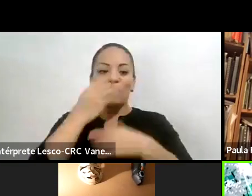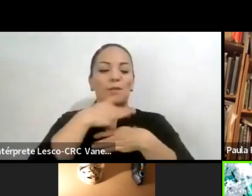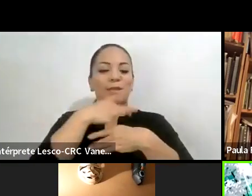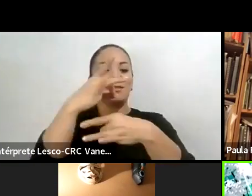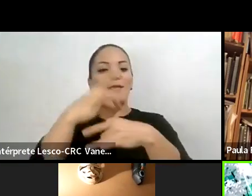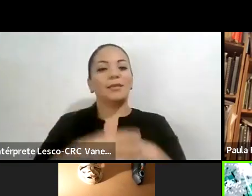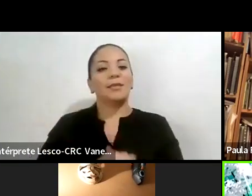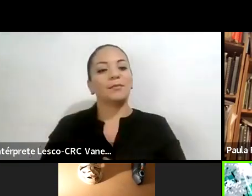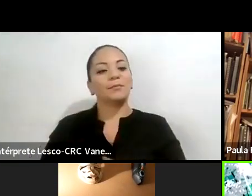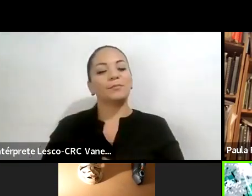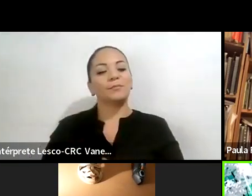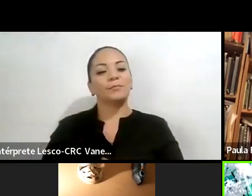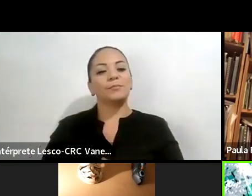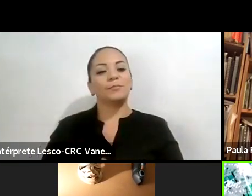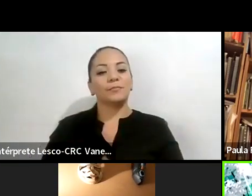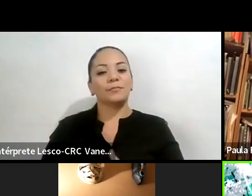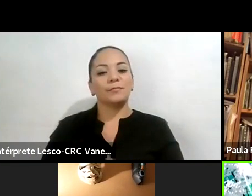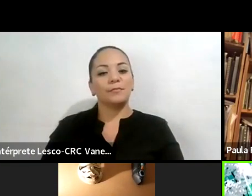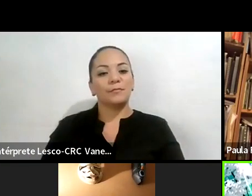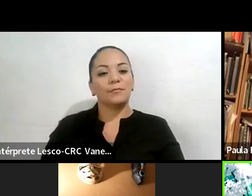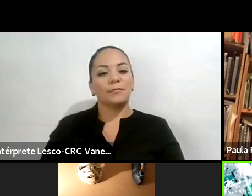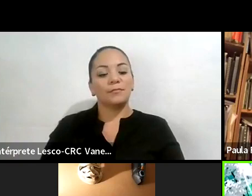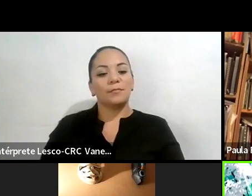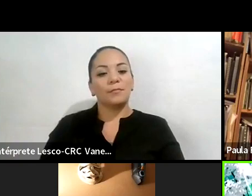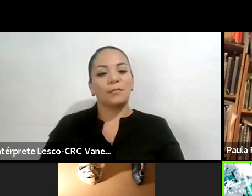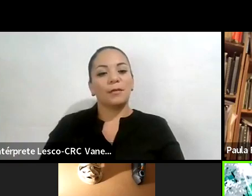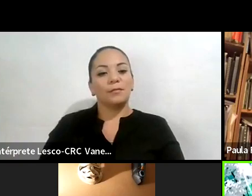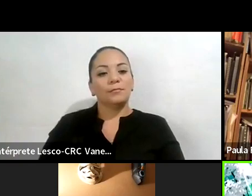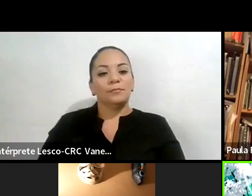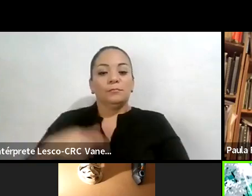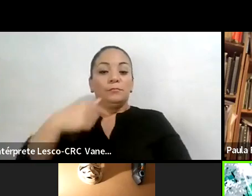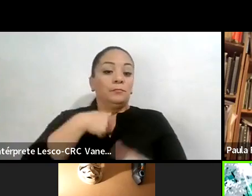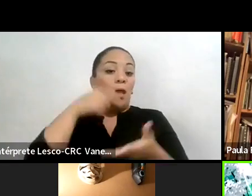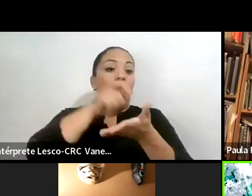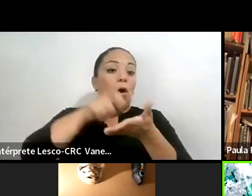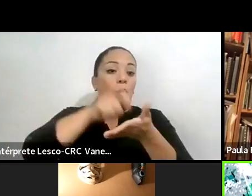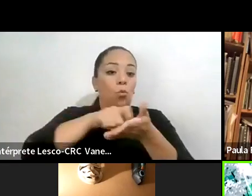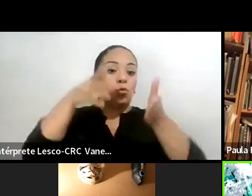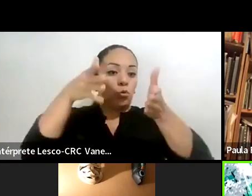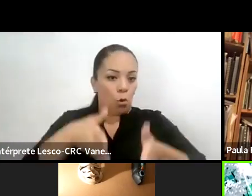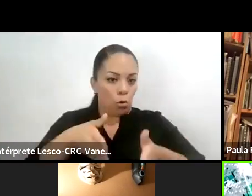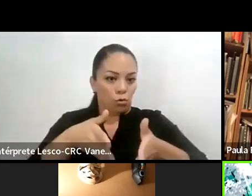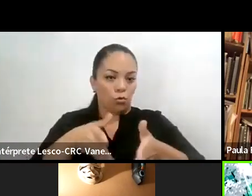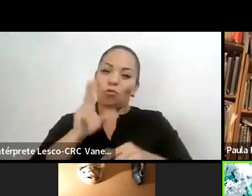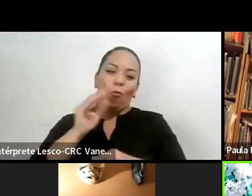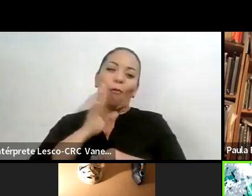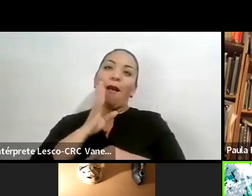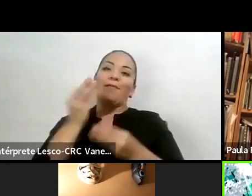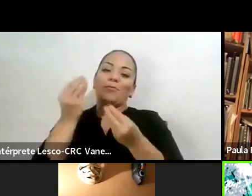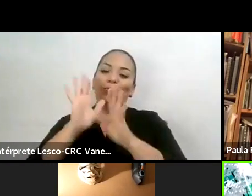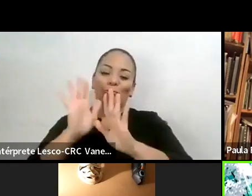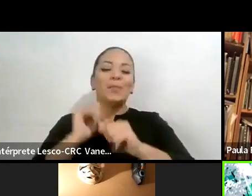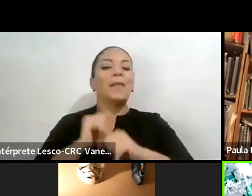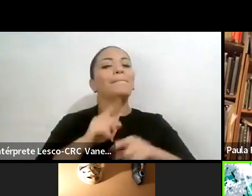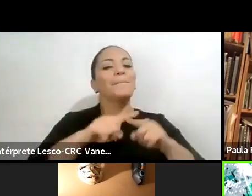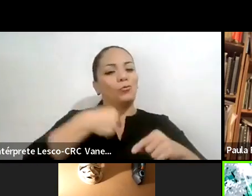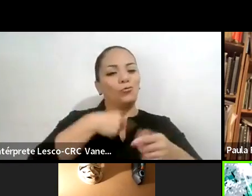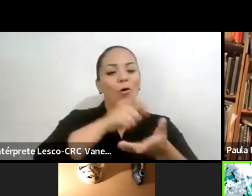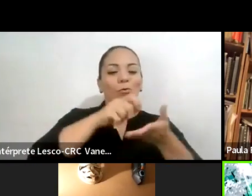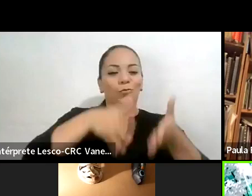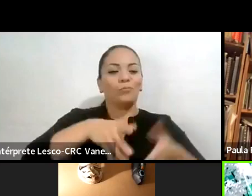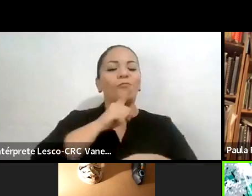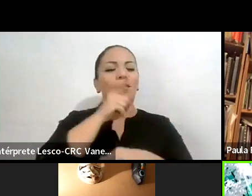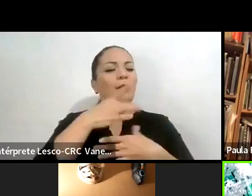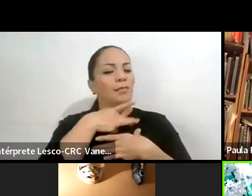interesante. Y bueno, como autor, para no extenderme demasiado, fue un proceso sumamente